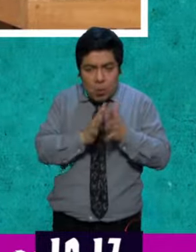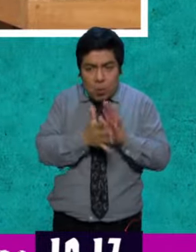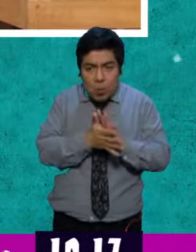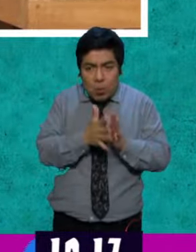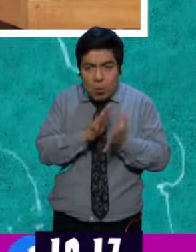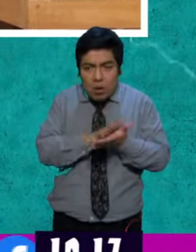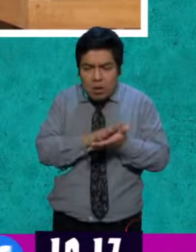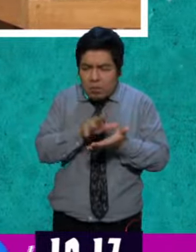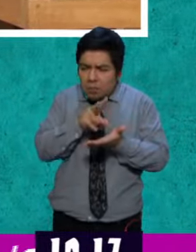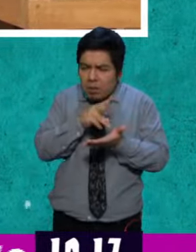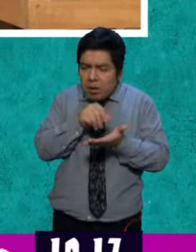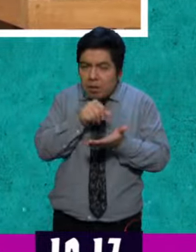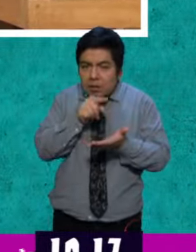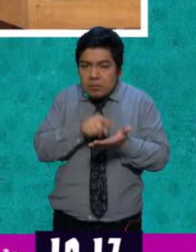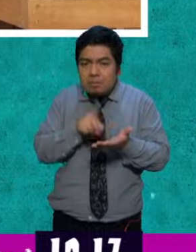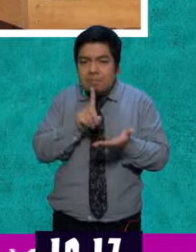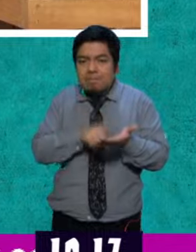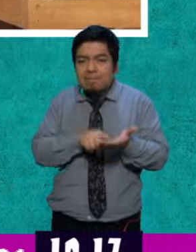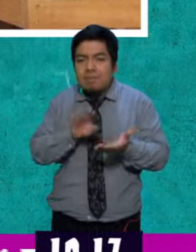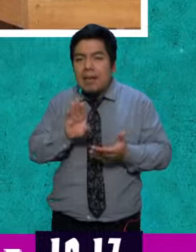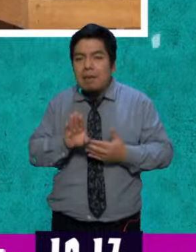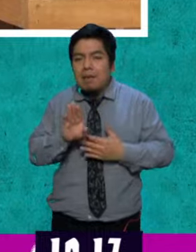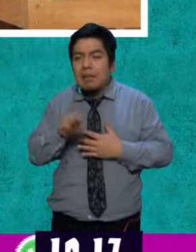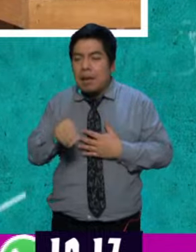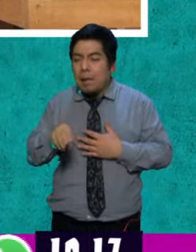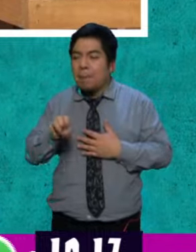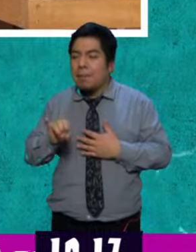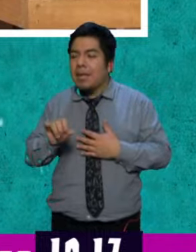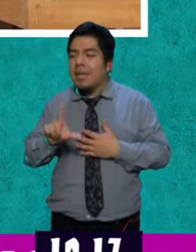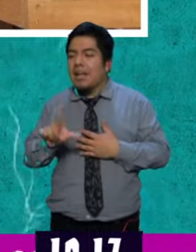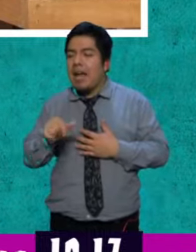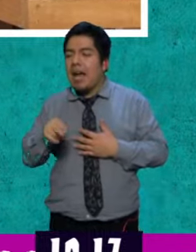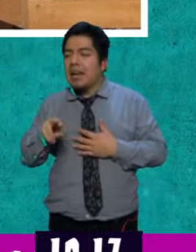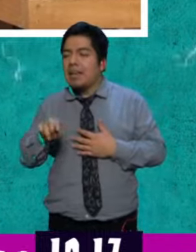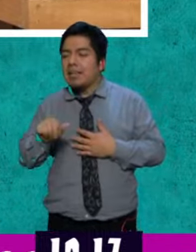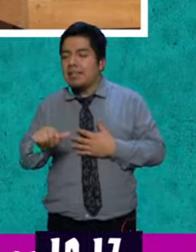empanizan. Y te la venden sí como milanesa. Sí. Oye, ¿te gusta?